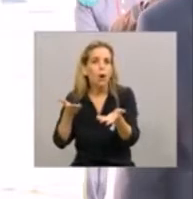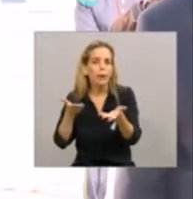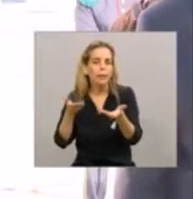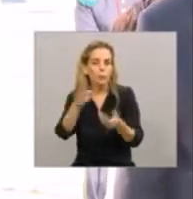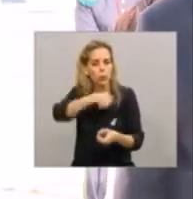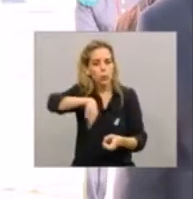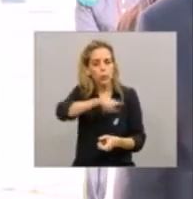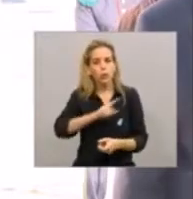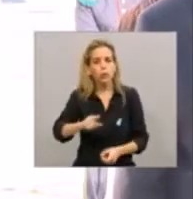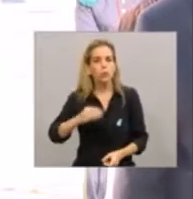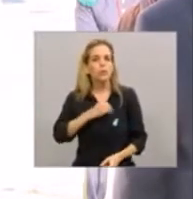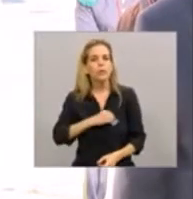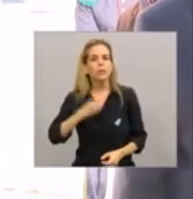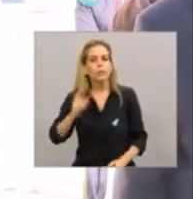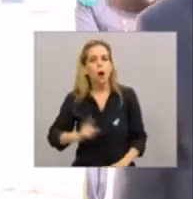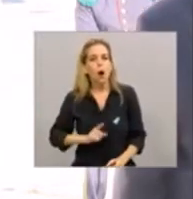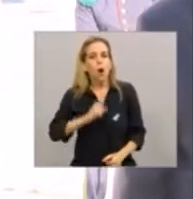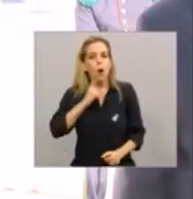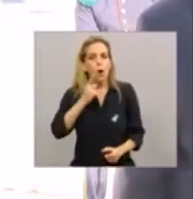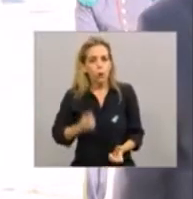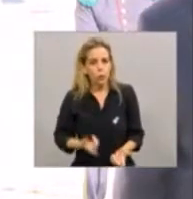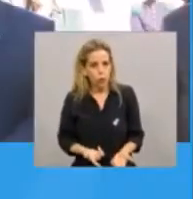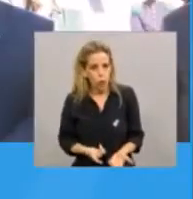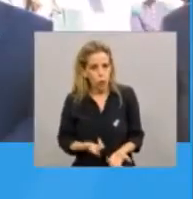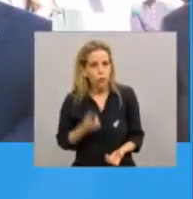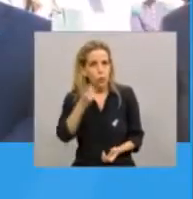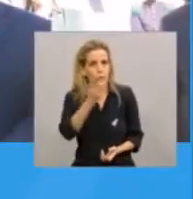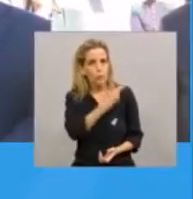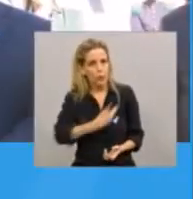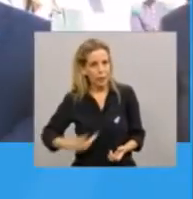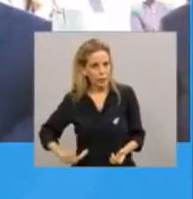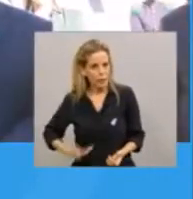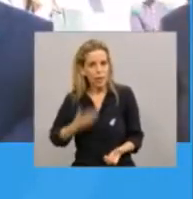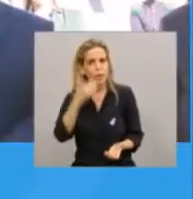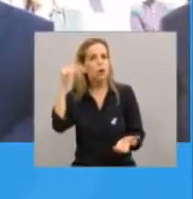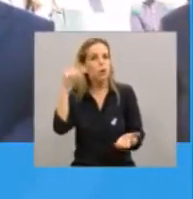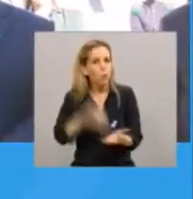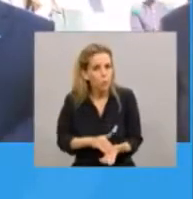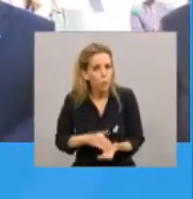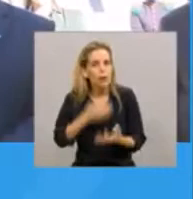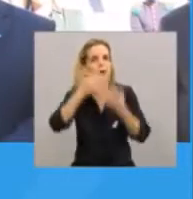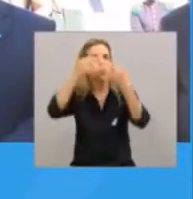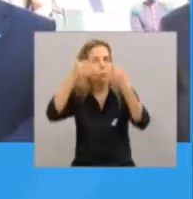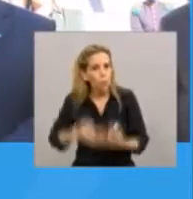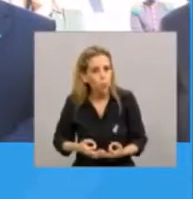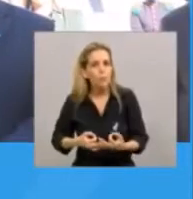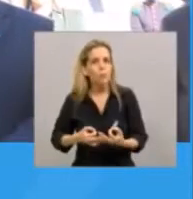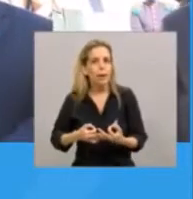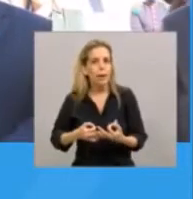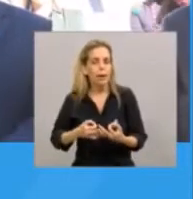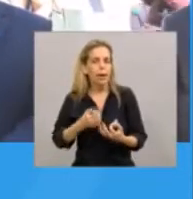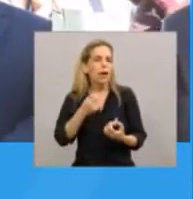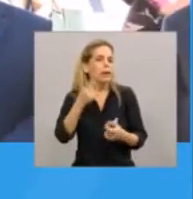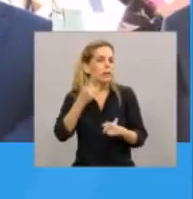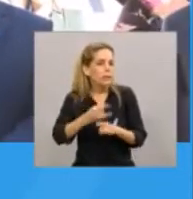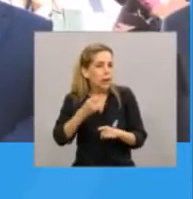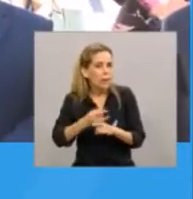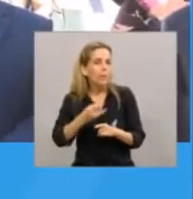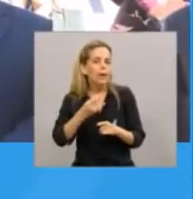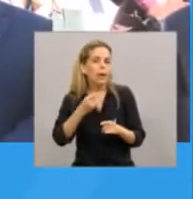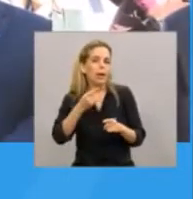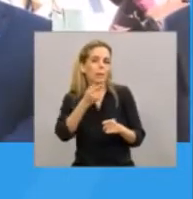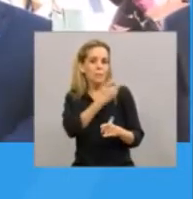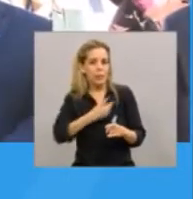presidente de que cumpla con la palabra empeñada de que a cada instante convoque a